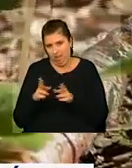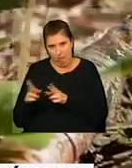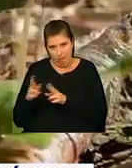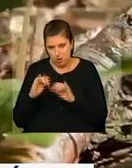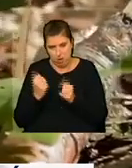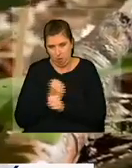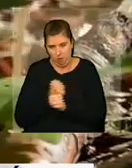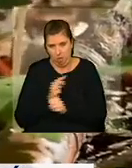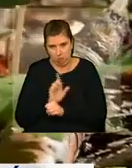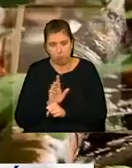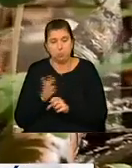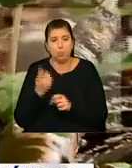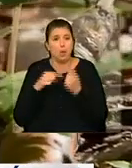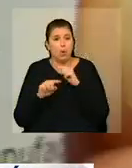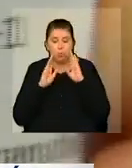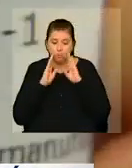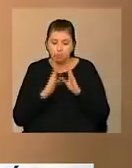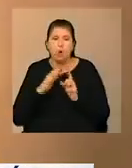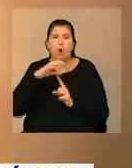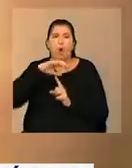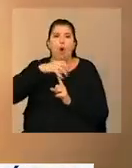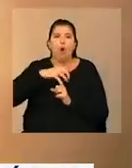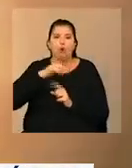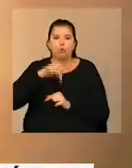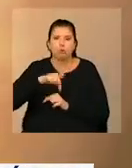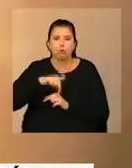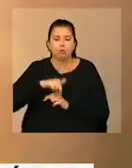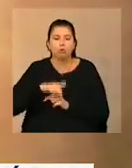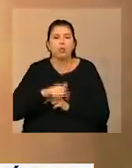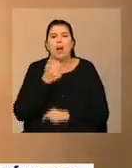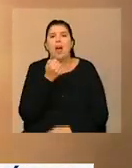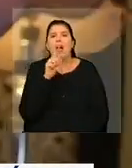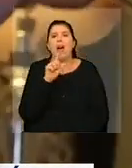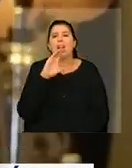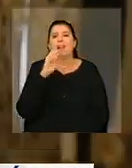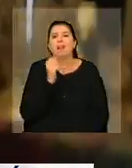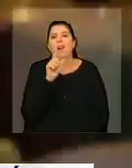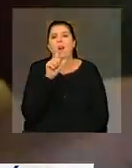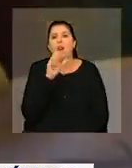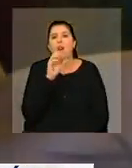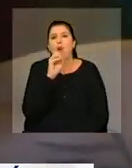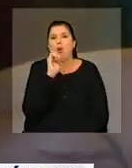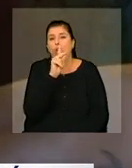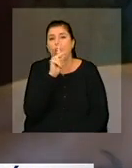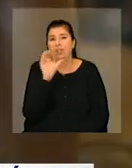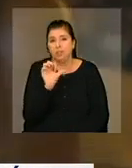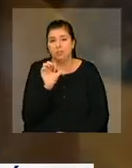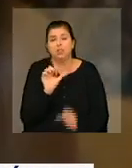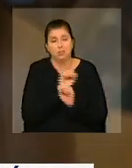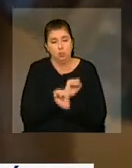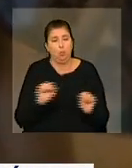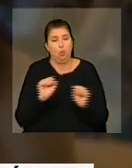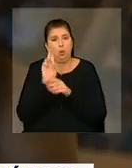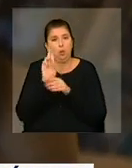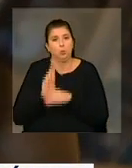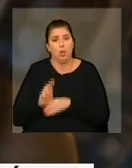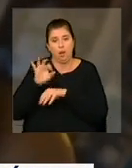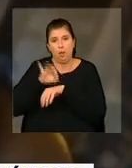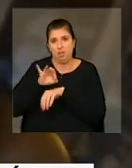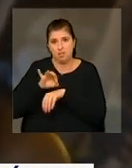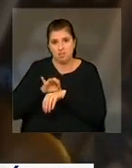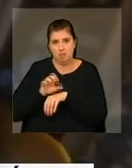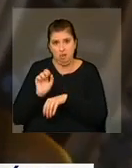proyecto enfocado en la identificación de hongos locales que tengan alcaloides y, por ende, potenciales usos en la medicina psicodélica. También están concentrados